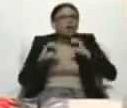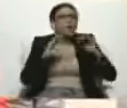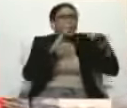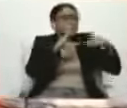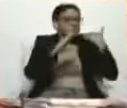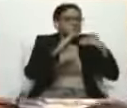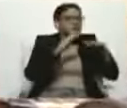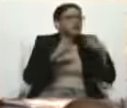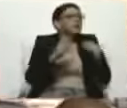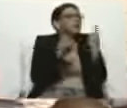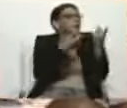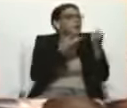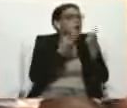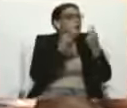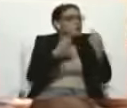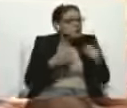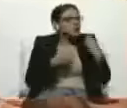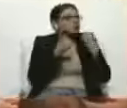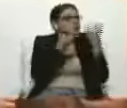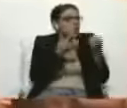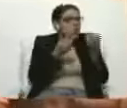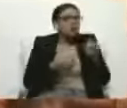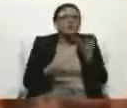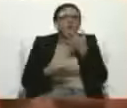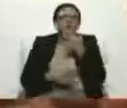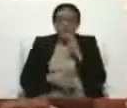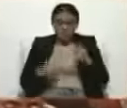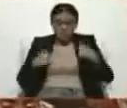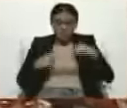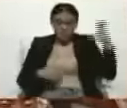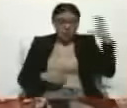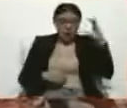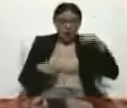enviar mensajes para el estado Miranda.